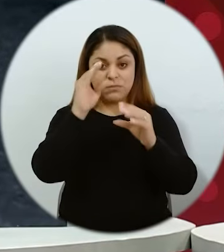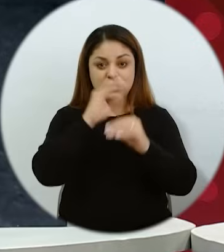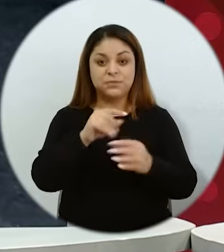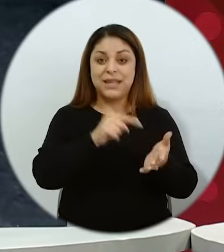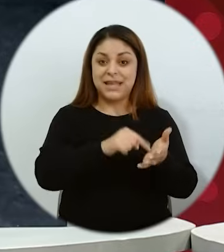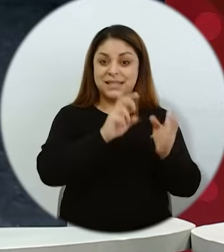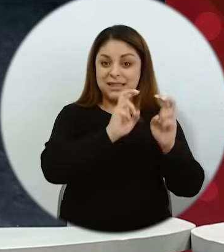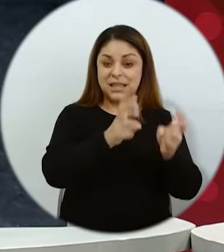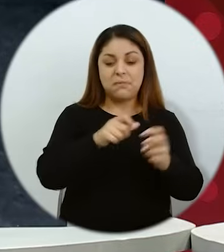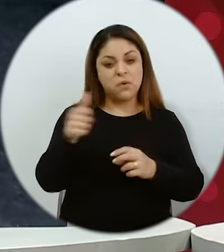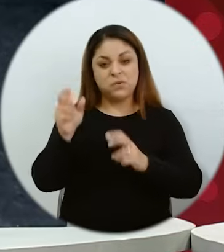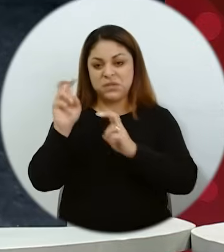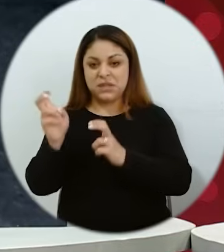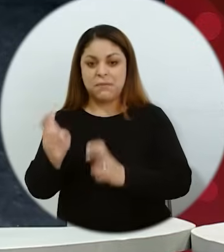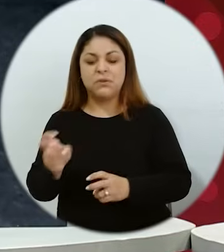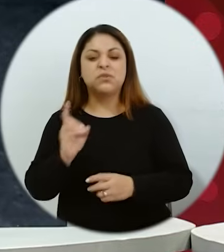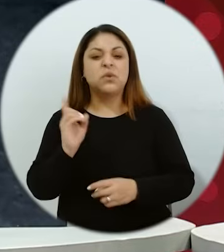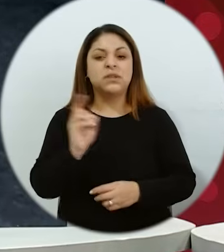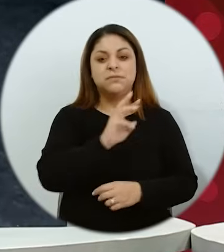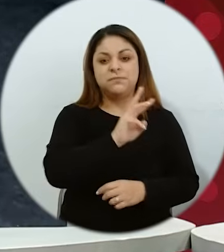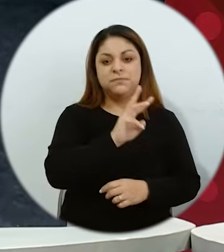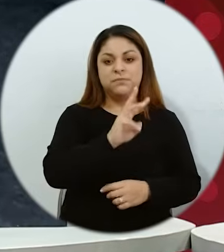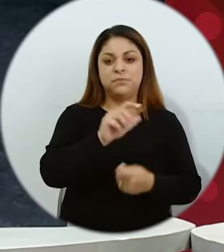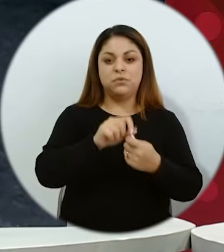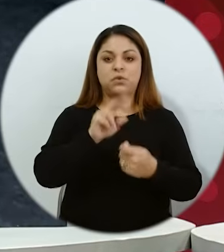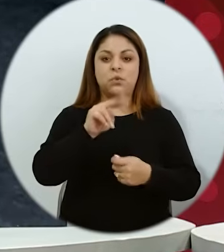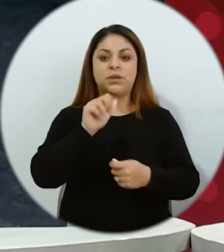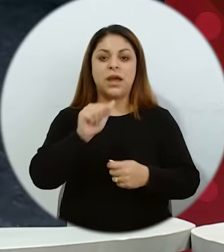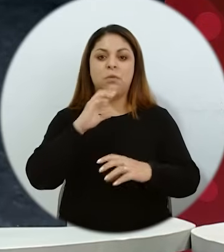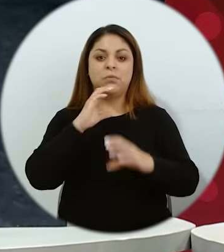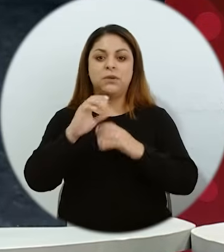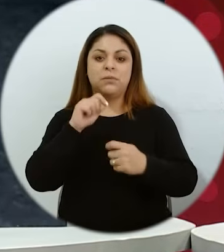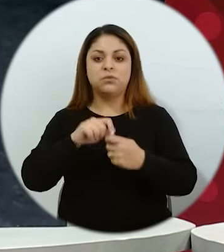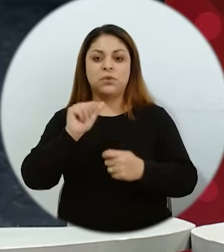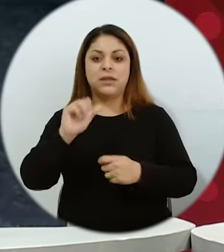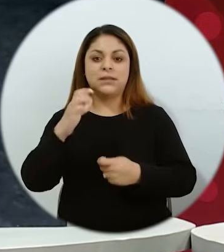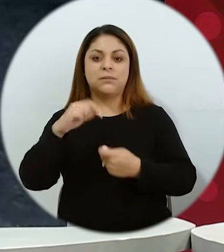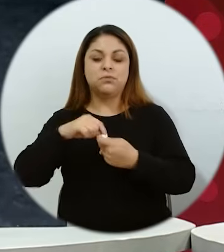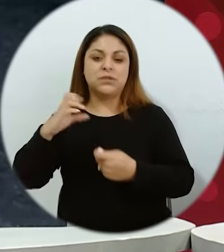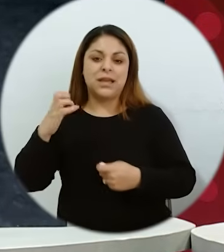más información sobre este y otros programas en